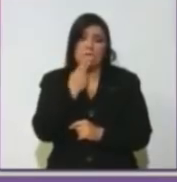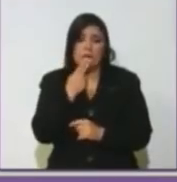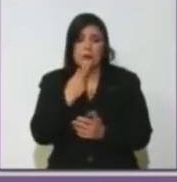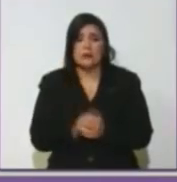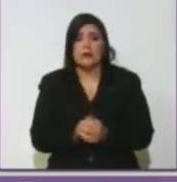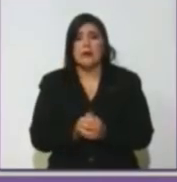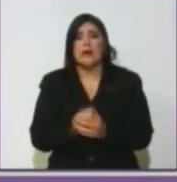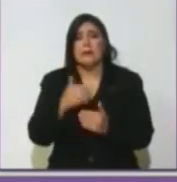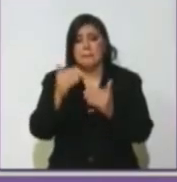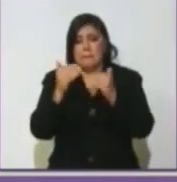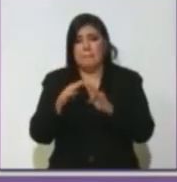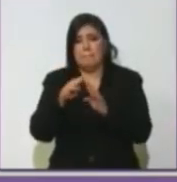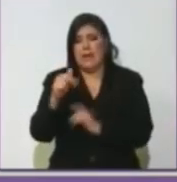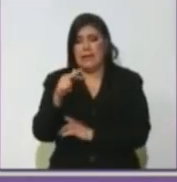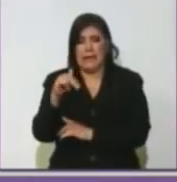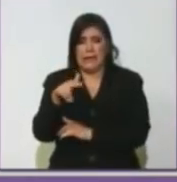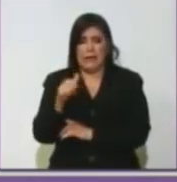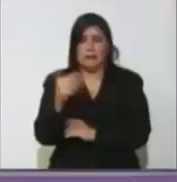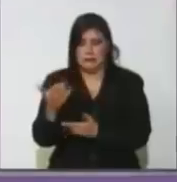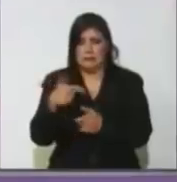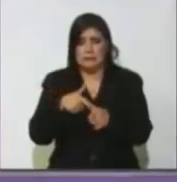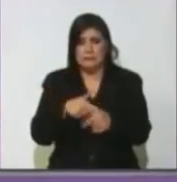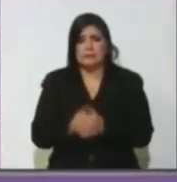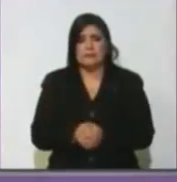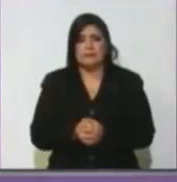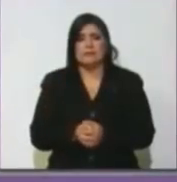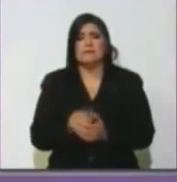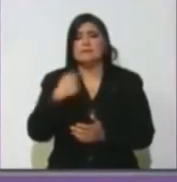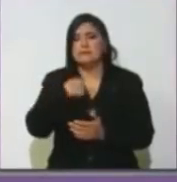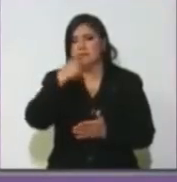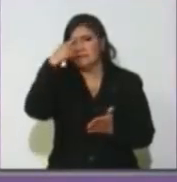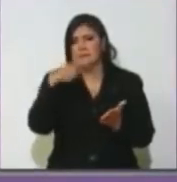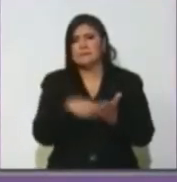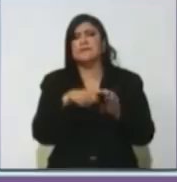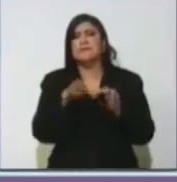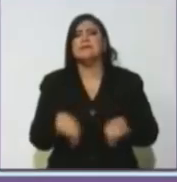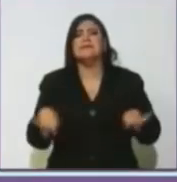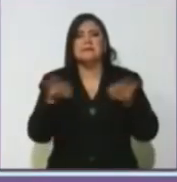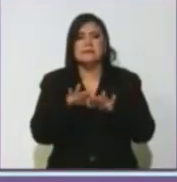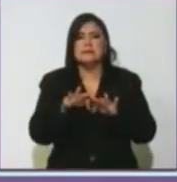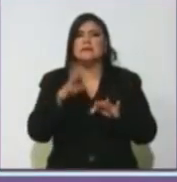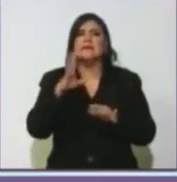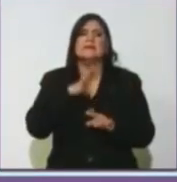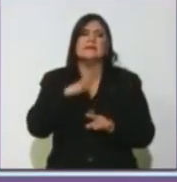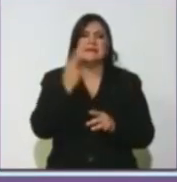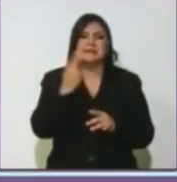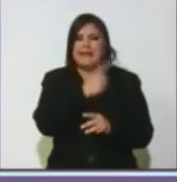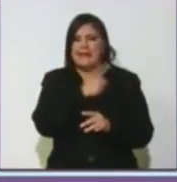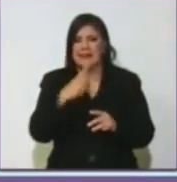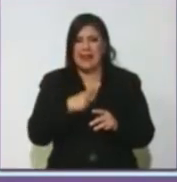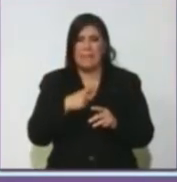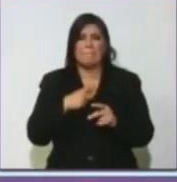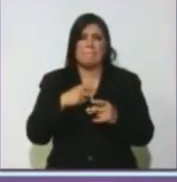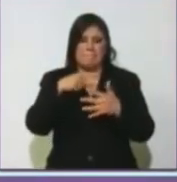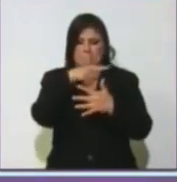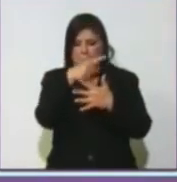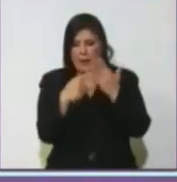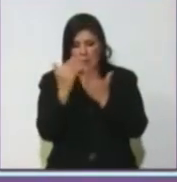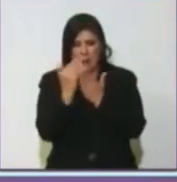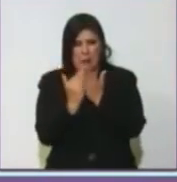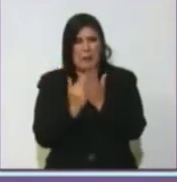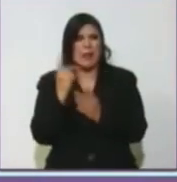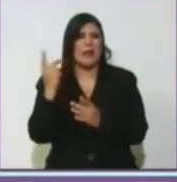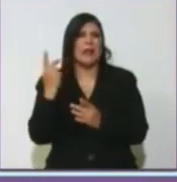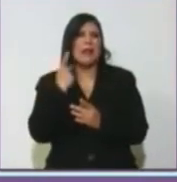adelante mañana creo que es muy importante en este centro de tener políticas integrales en materia de